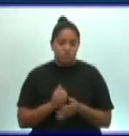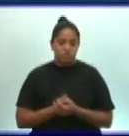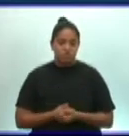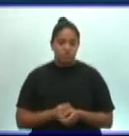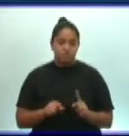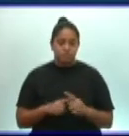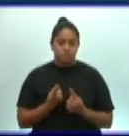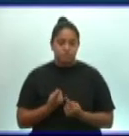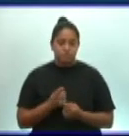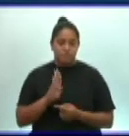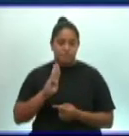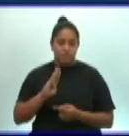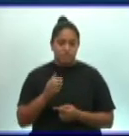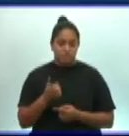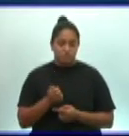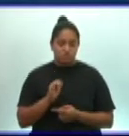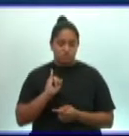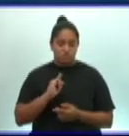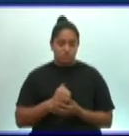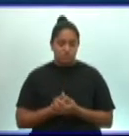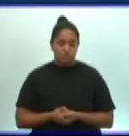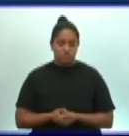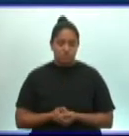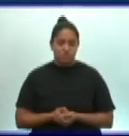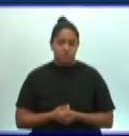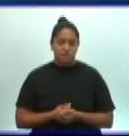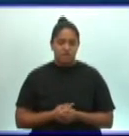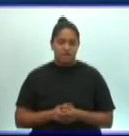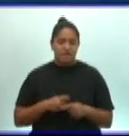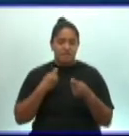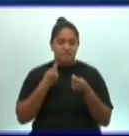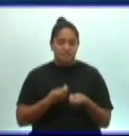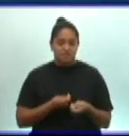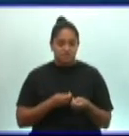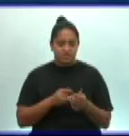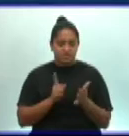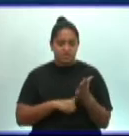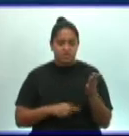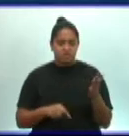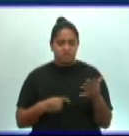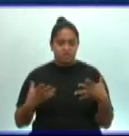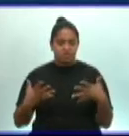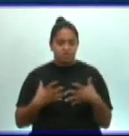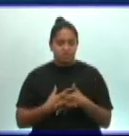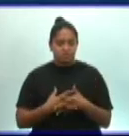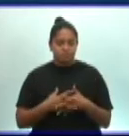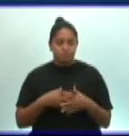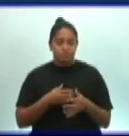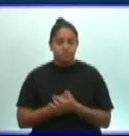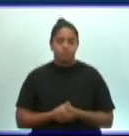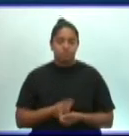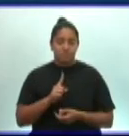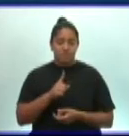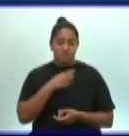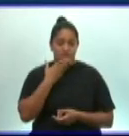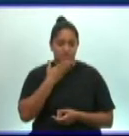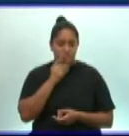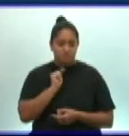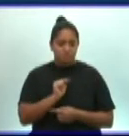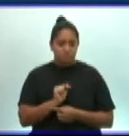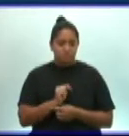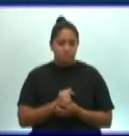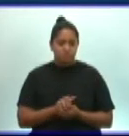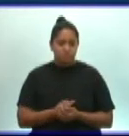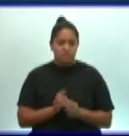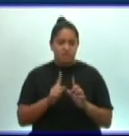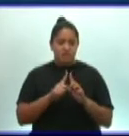vector de inducción magnética y la intensidad de la corriente son directamente proporcionales. Fíjense que en la expresión la distancia